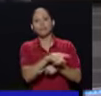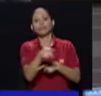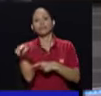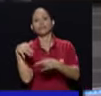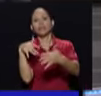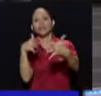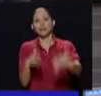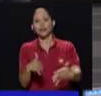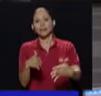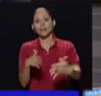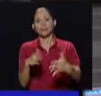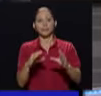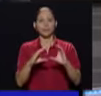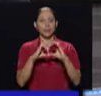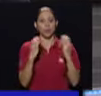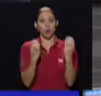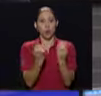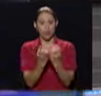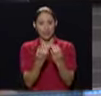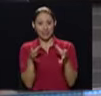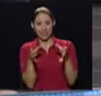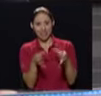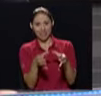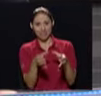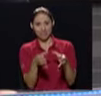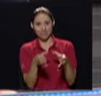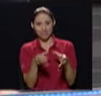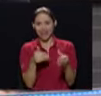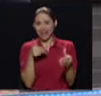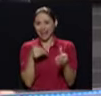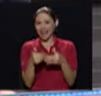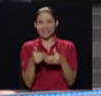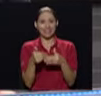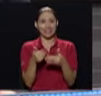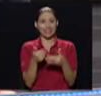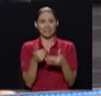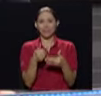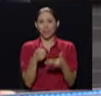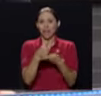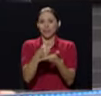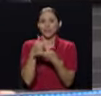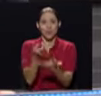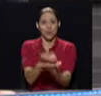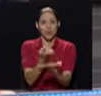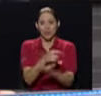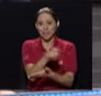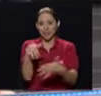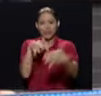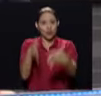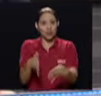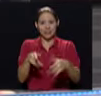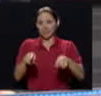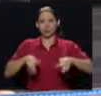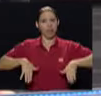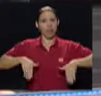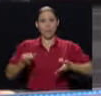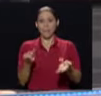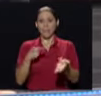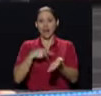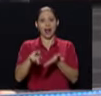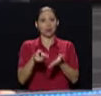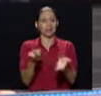y el comité casi que becó a todos, el 100% de los estudiantes no pagaron inscripción. Entonces, tuvimos una